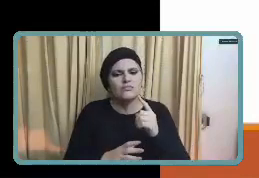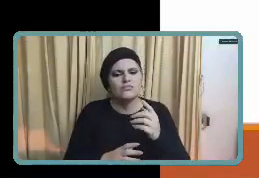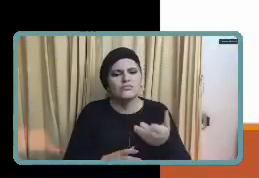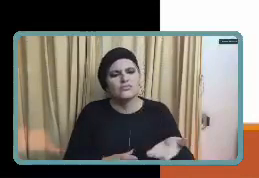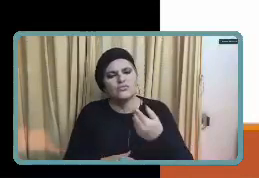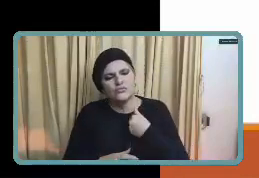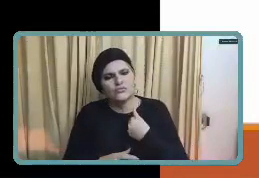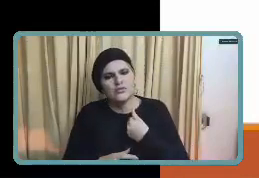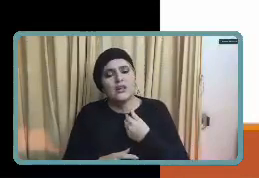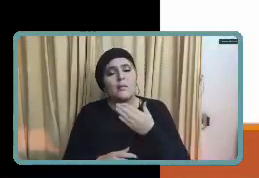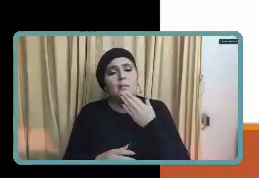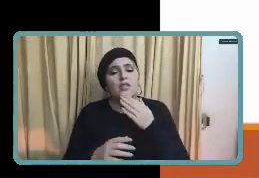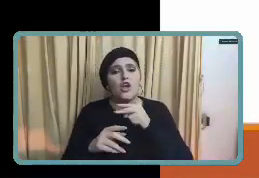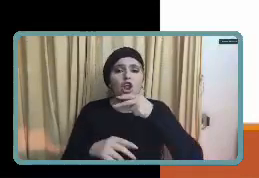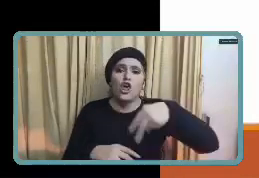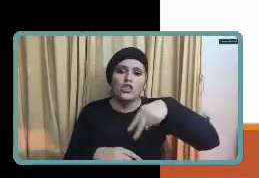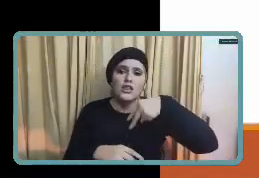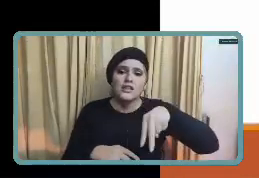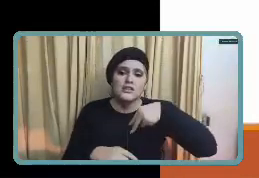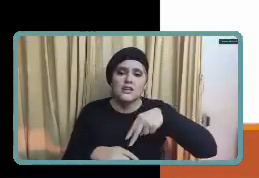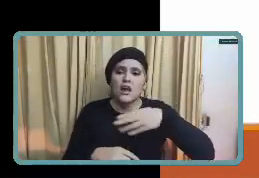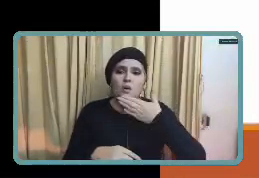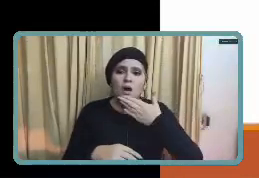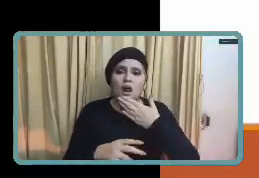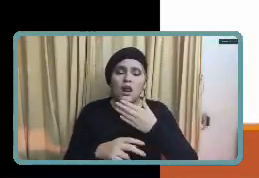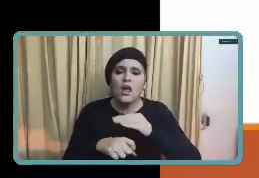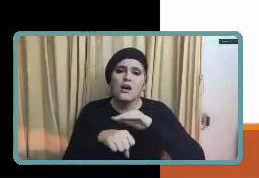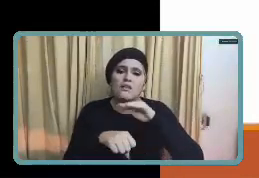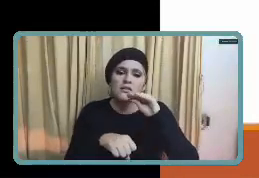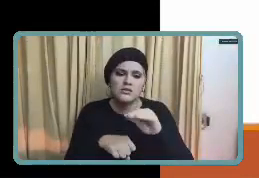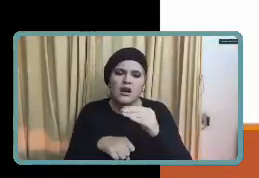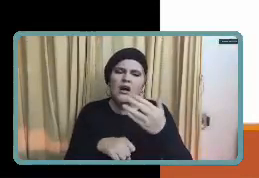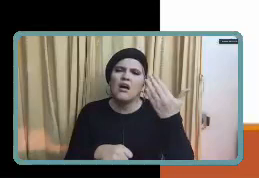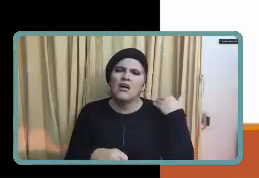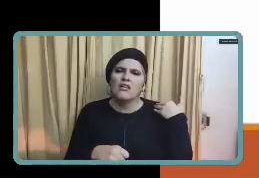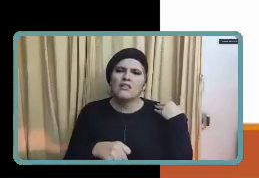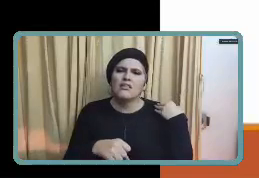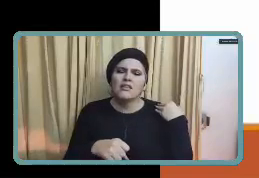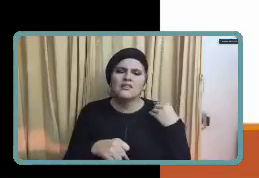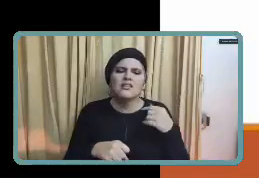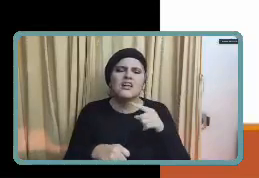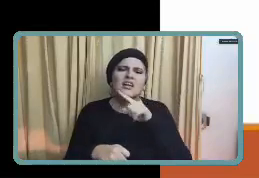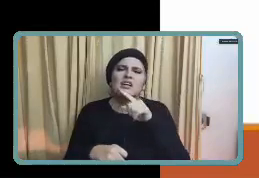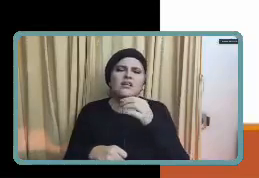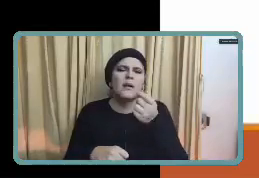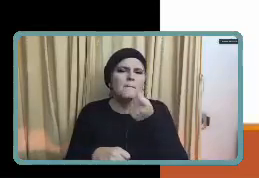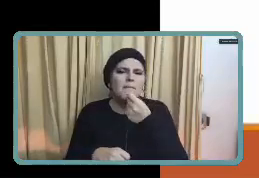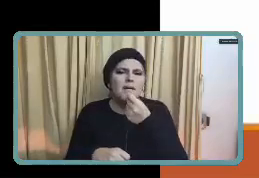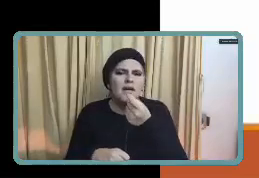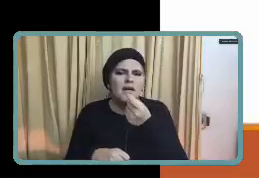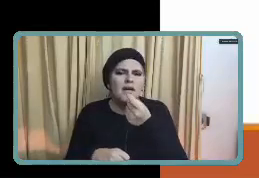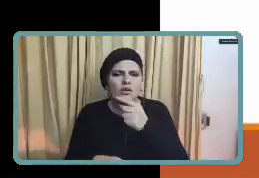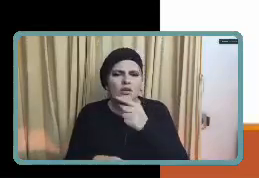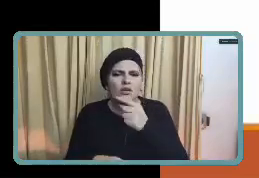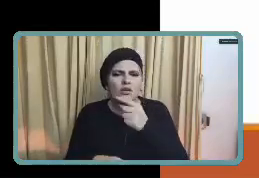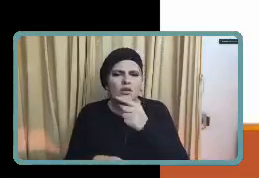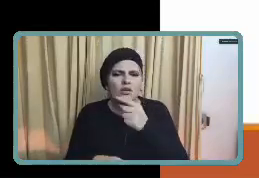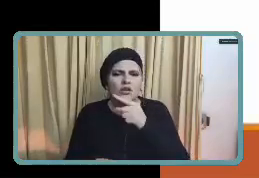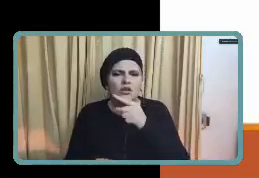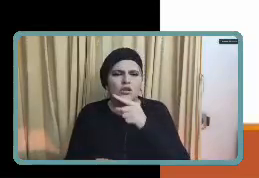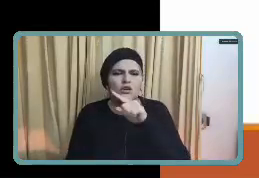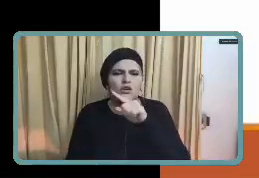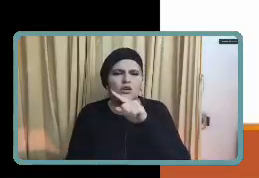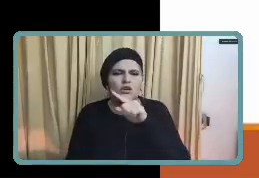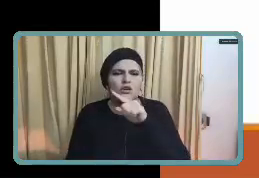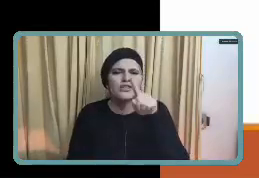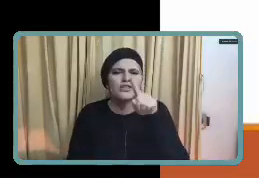cierto? Por ejemplo, no sé, el otro día salió que tomar sertralina durante el embarazo, aumenta las probabilidades de